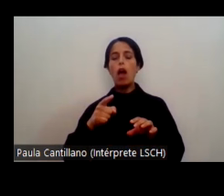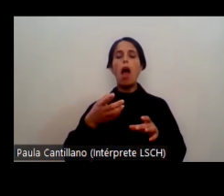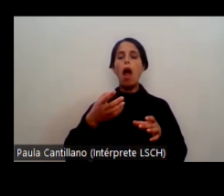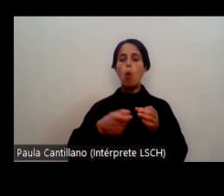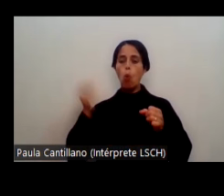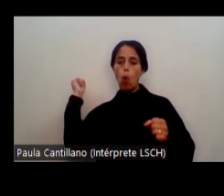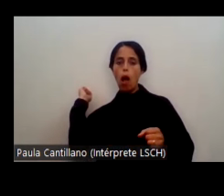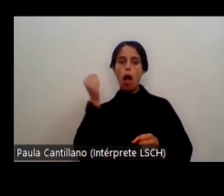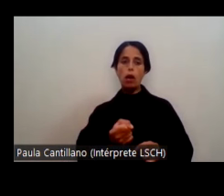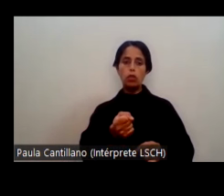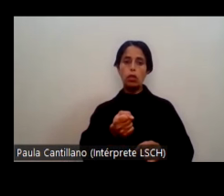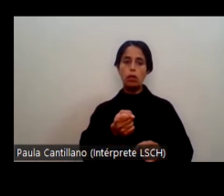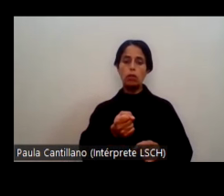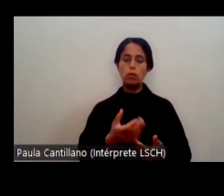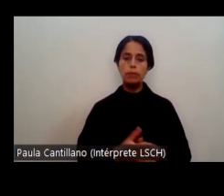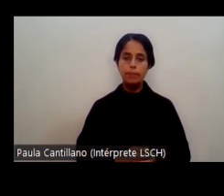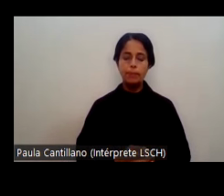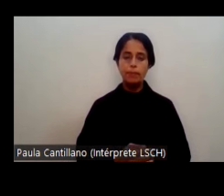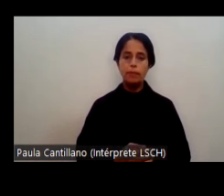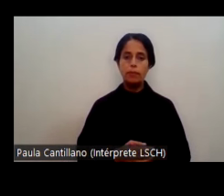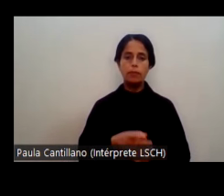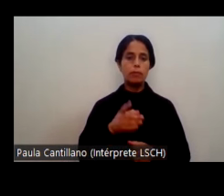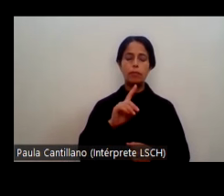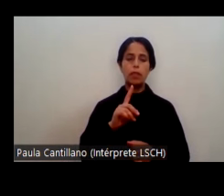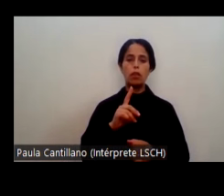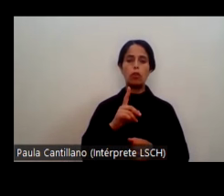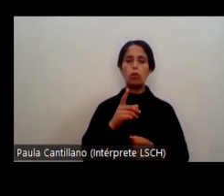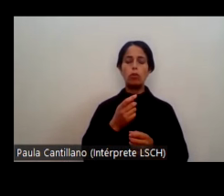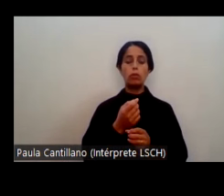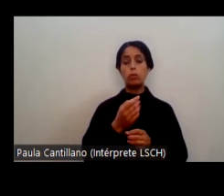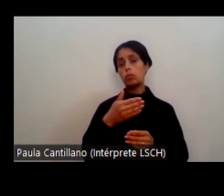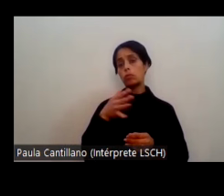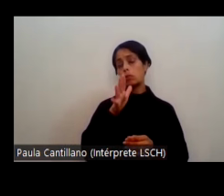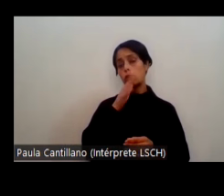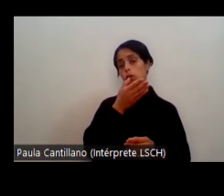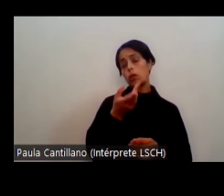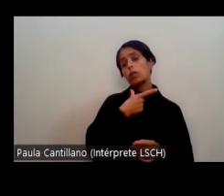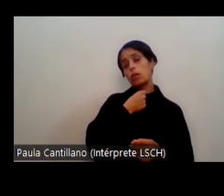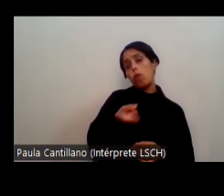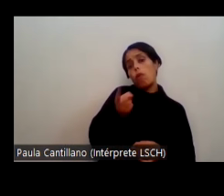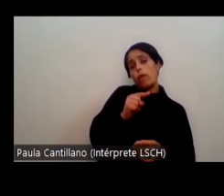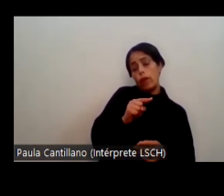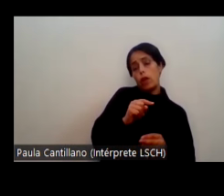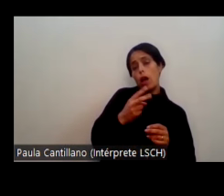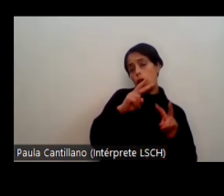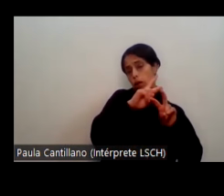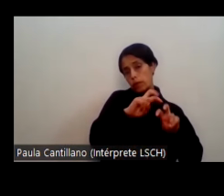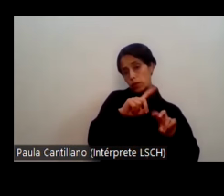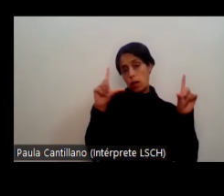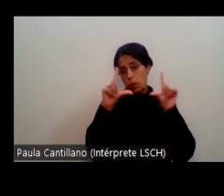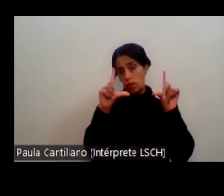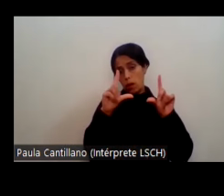particularidades, pero el tiempo ahora no da como para entrar en ellas. Si quieren, después podemos volver a algún detalle que les interese.